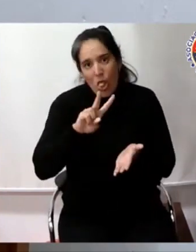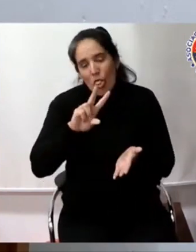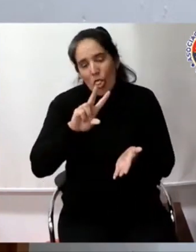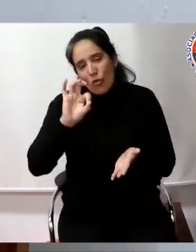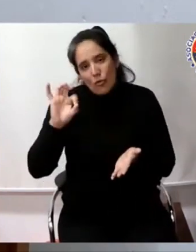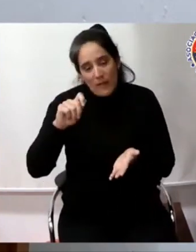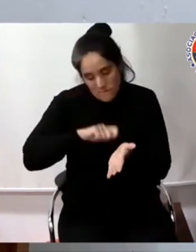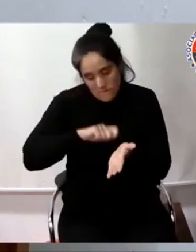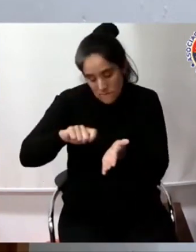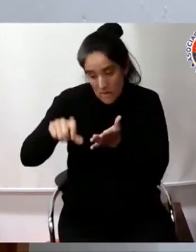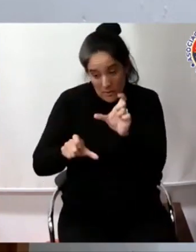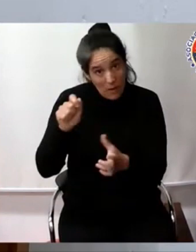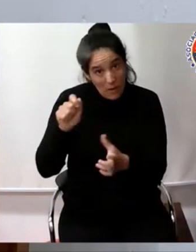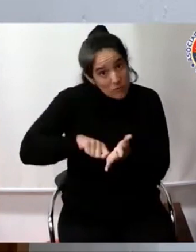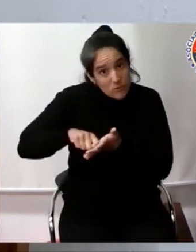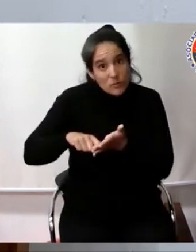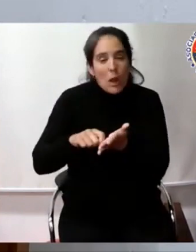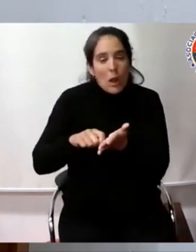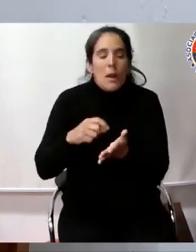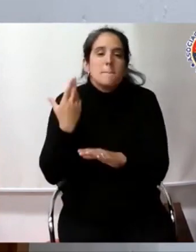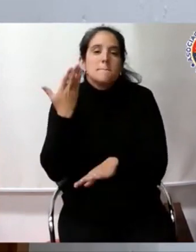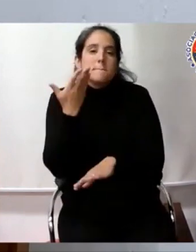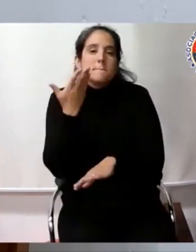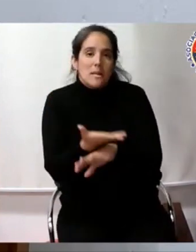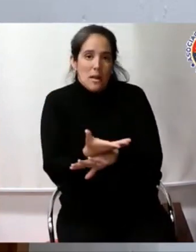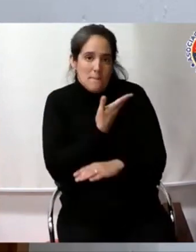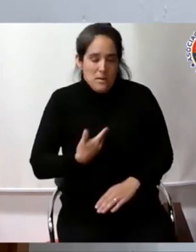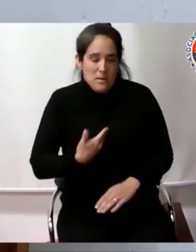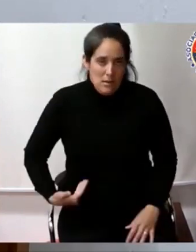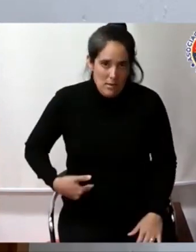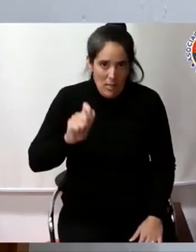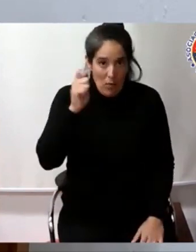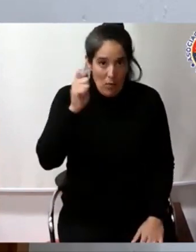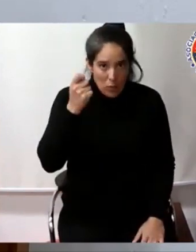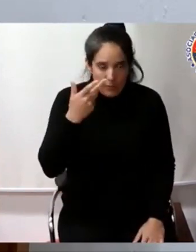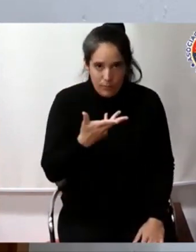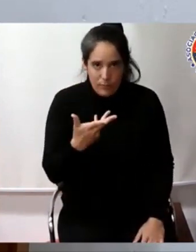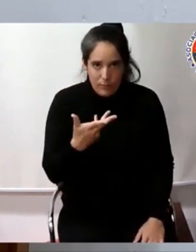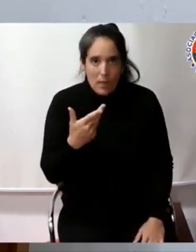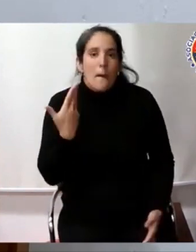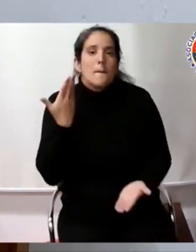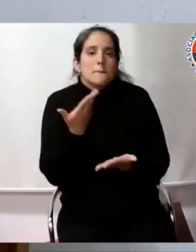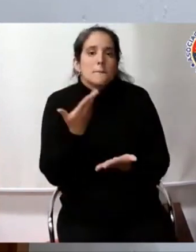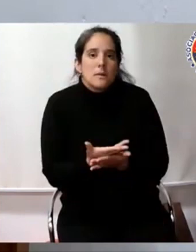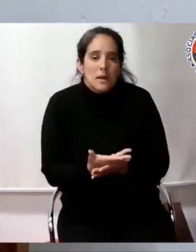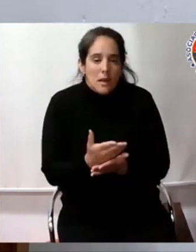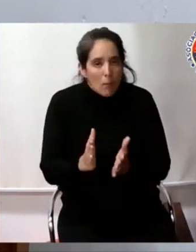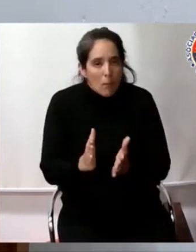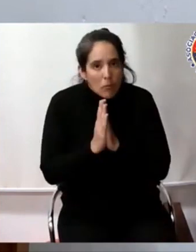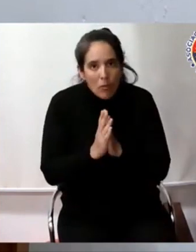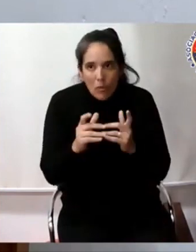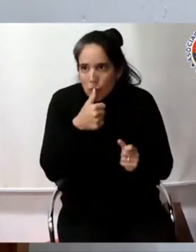firmas para solicitar reunirse con presidencia de ute in situ pedirle encarecidamente que tome